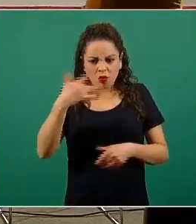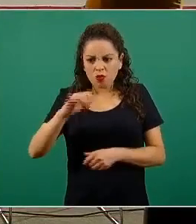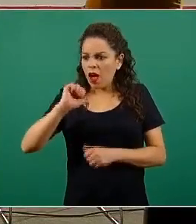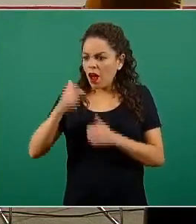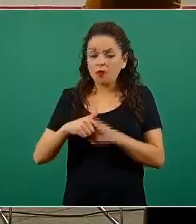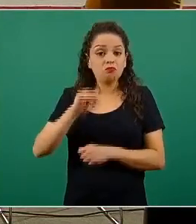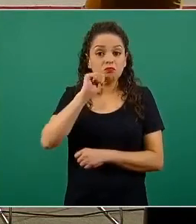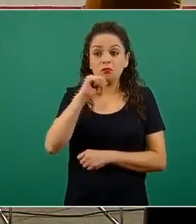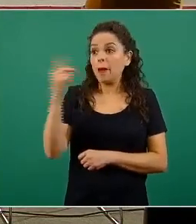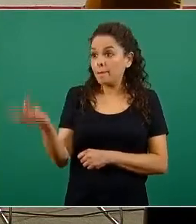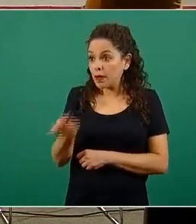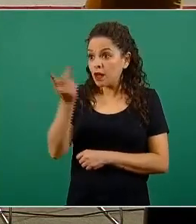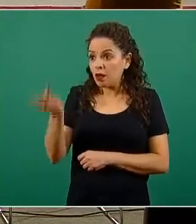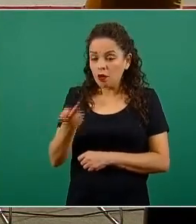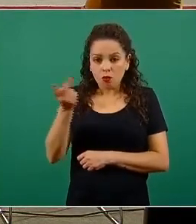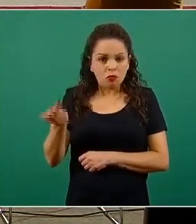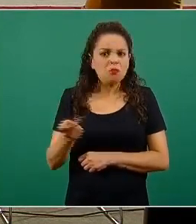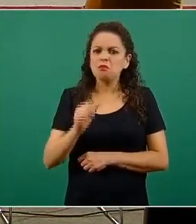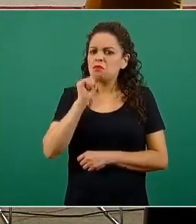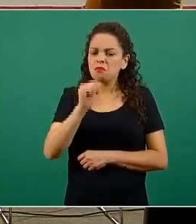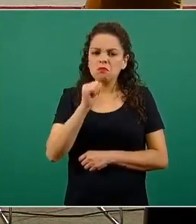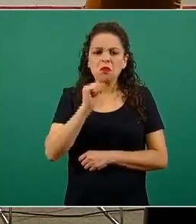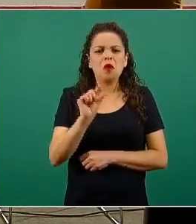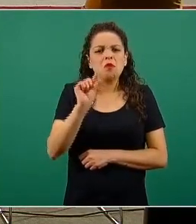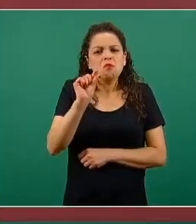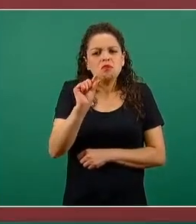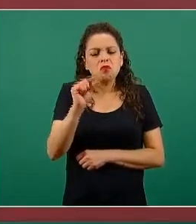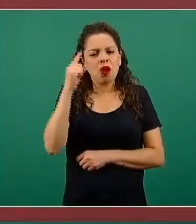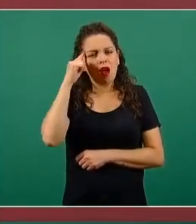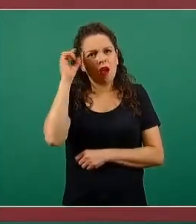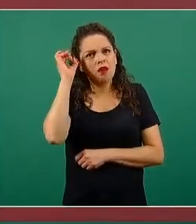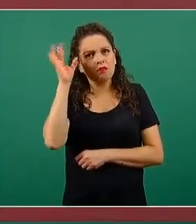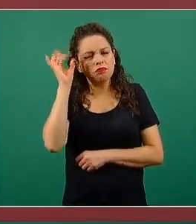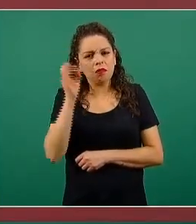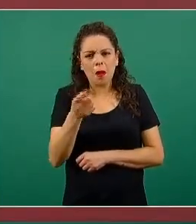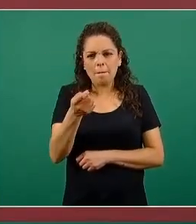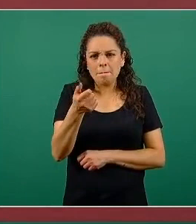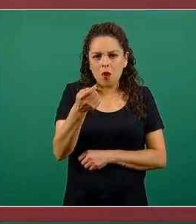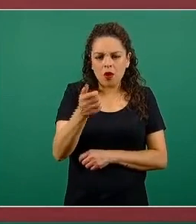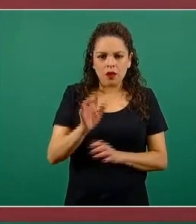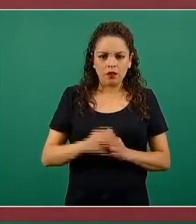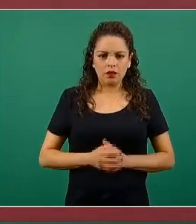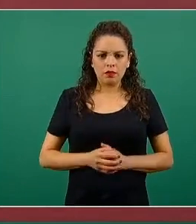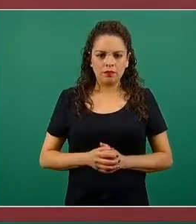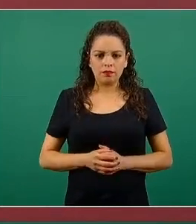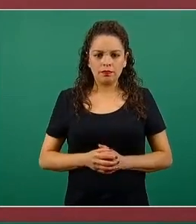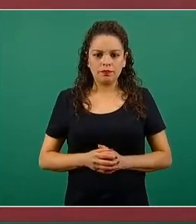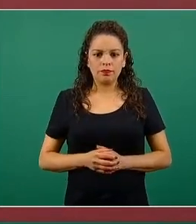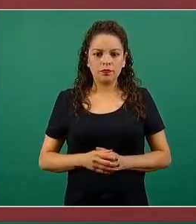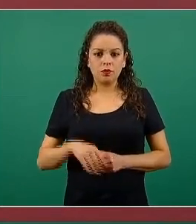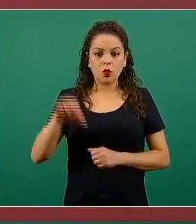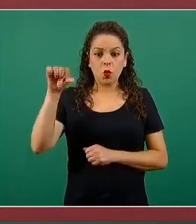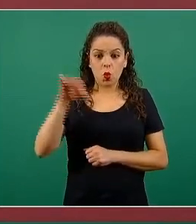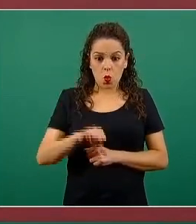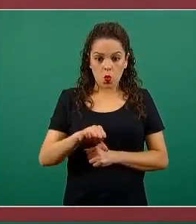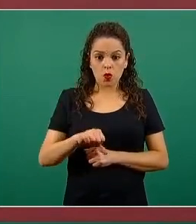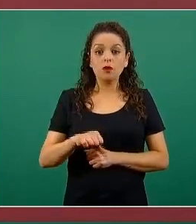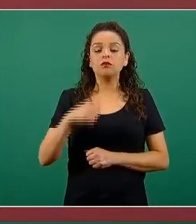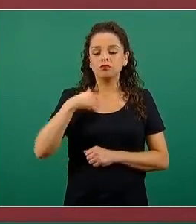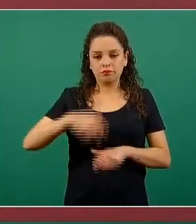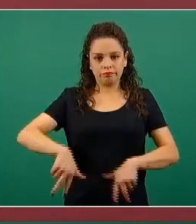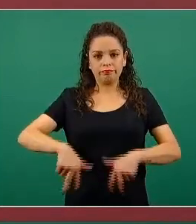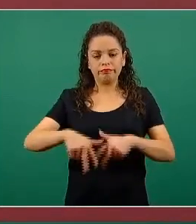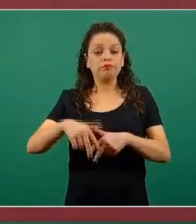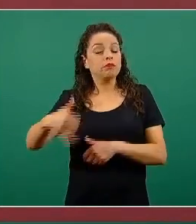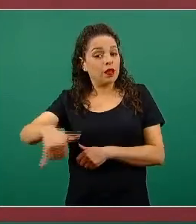repetidamente, finalmente concede y dice, bueno, un poco de dolor de cabeza, ya que insisten tanto. Hoy tuve el privilegio de estar en contacto telefónico